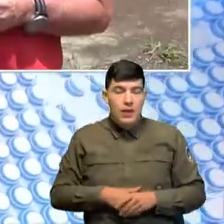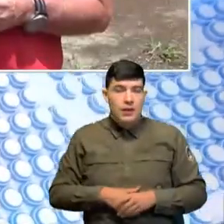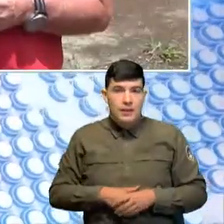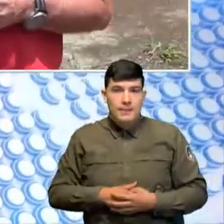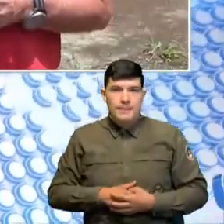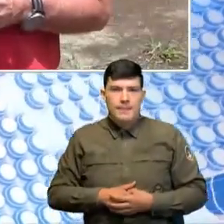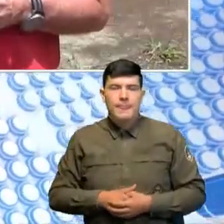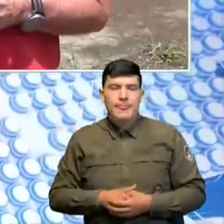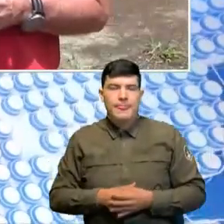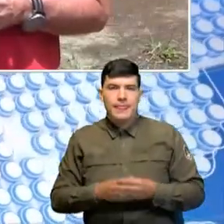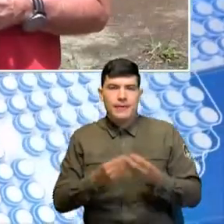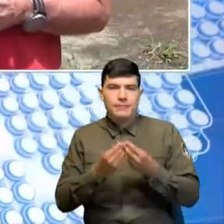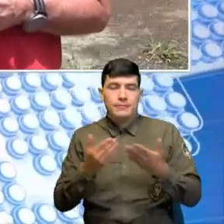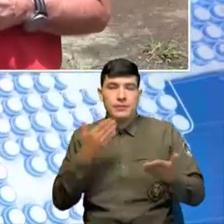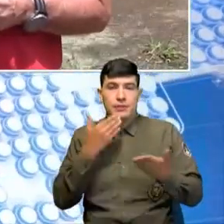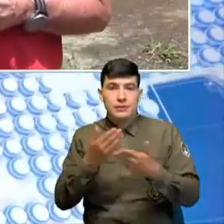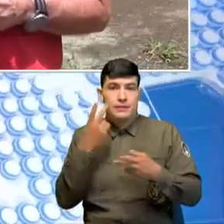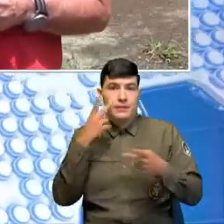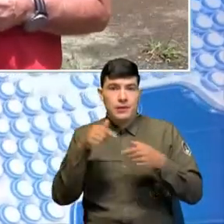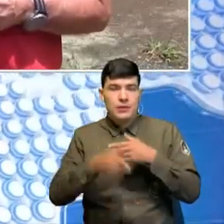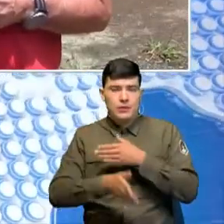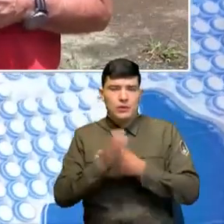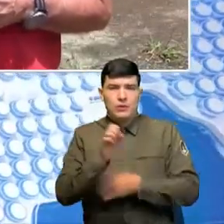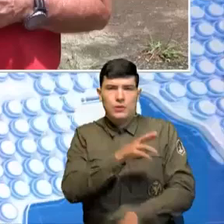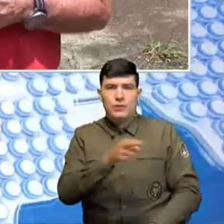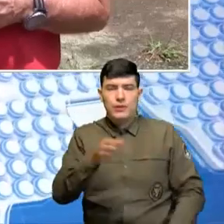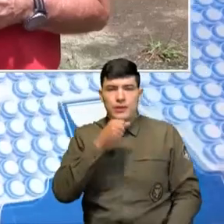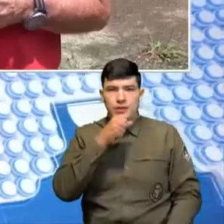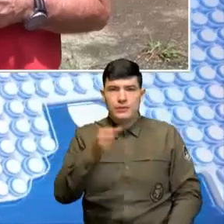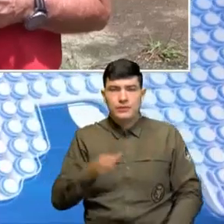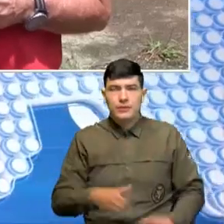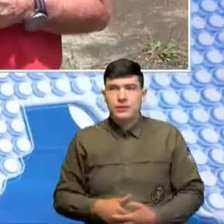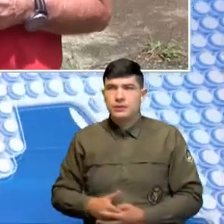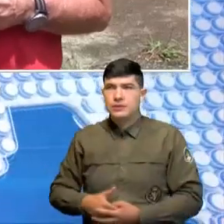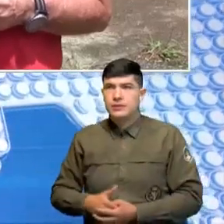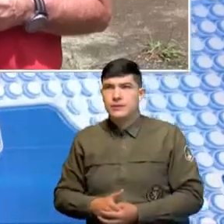Aldemar Gómez López, les presentó para Oriente Noticias Luis Antonio Camacho González.